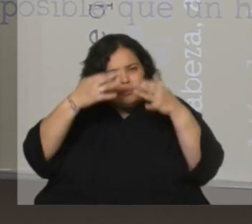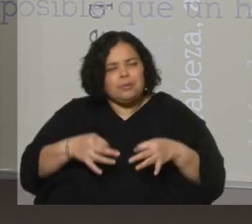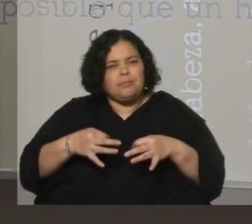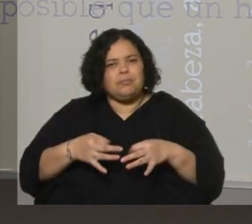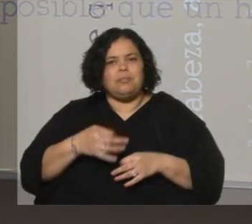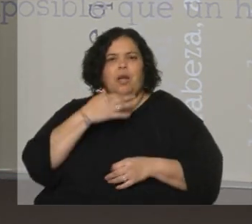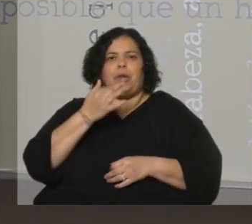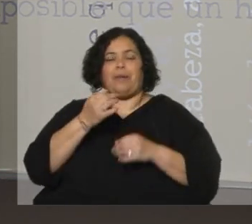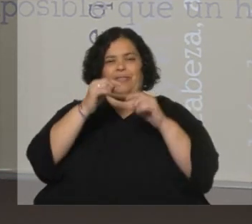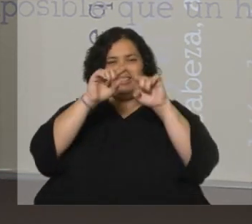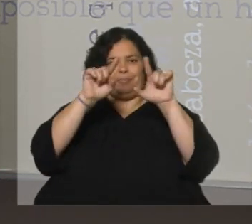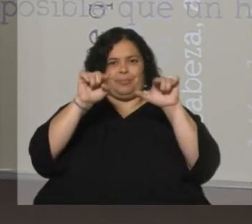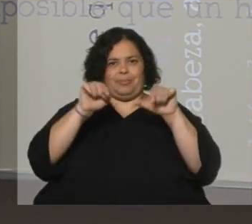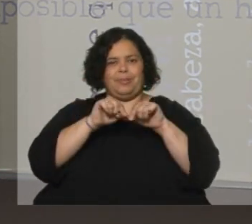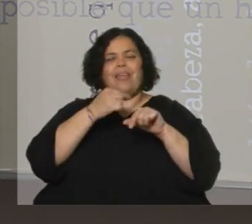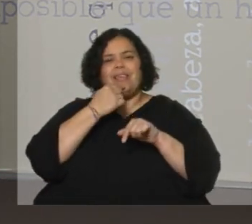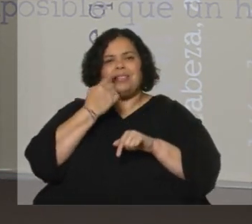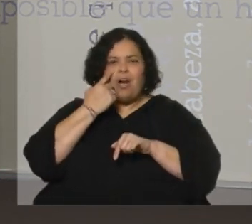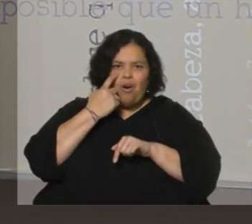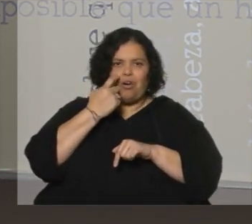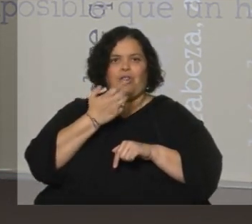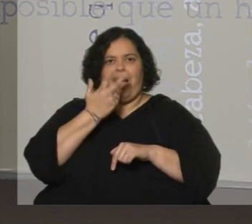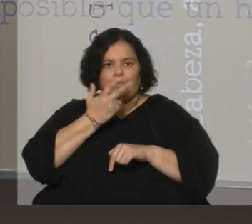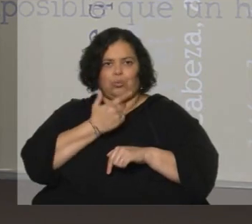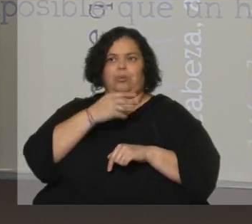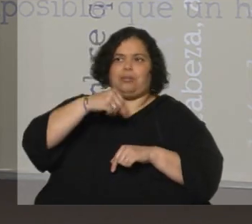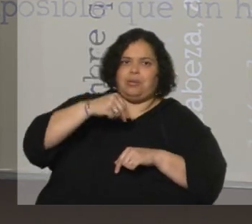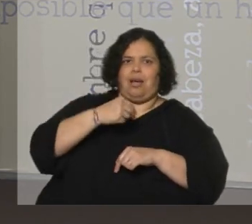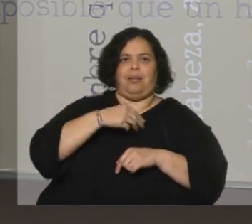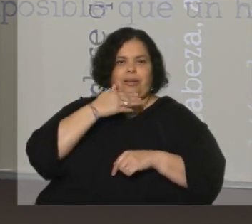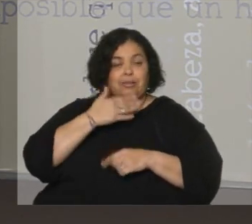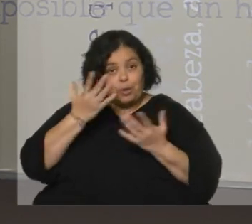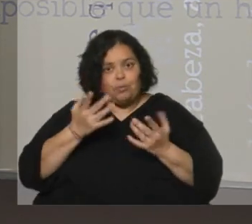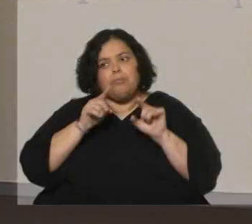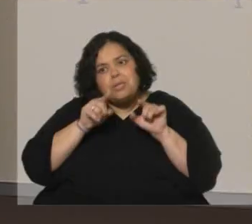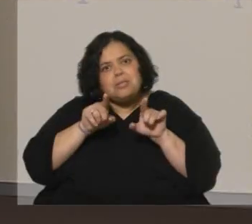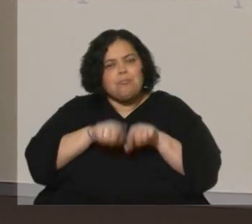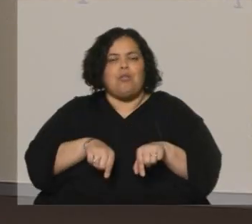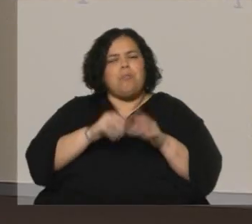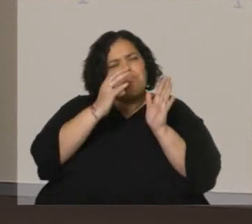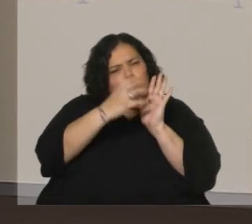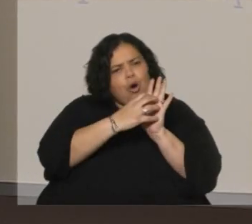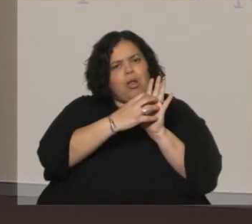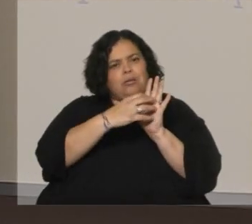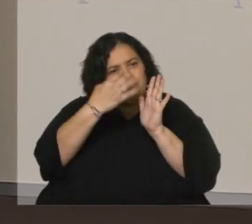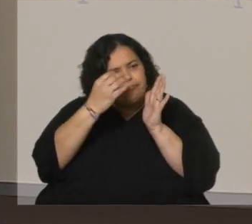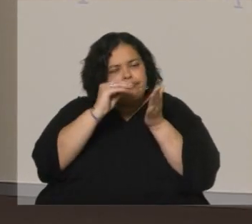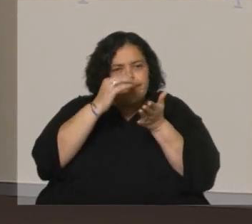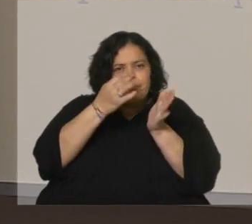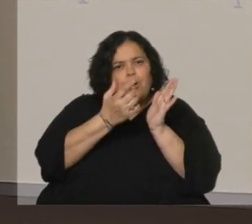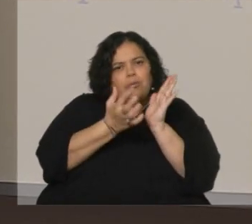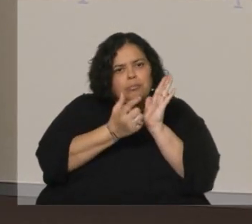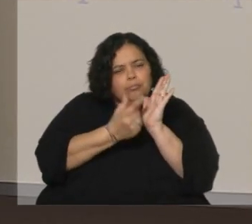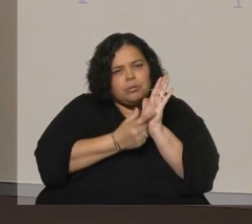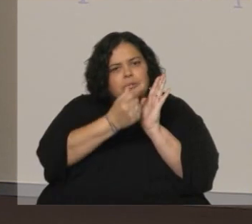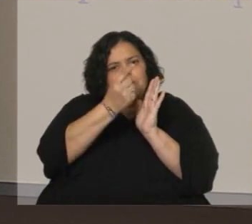hexágonos de ojo con el azúcar con sal con bueno Esto es esto y esto es esto pero está bien A veces capaz que es tapar digamos el sol con un dedo eso no